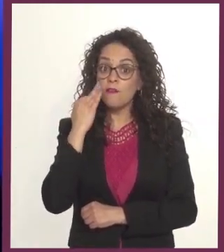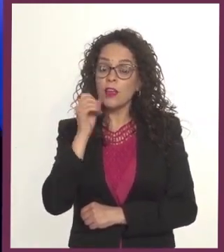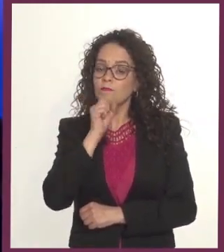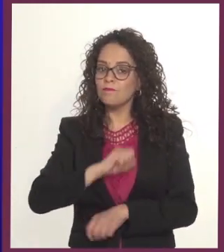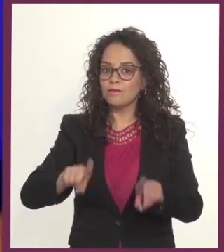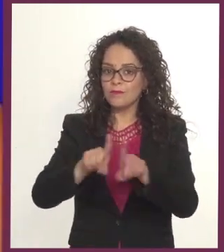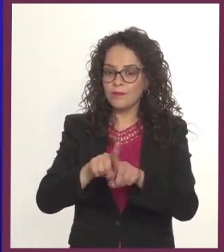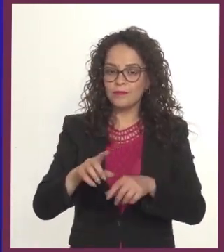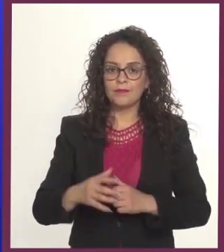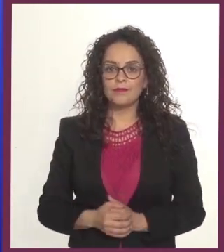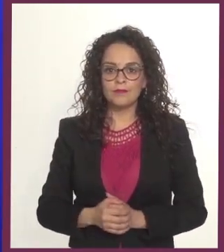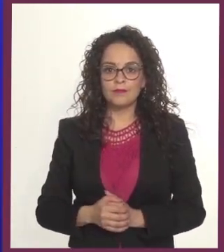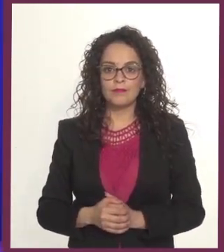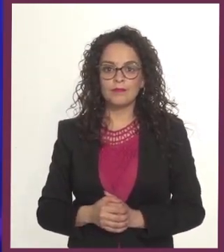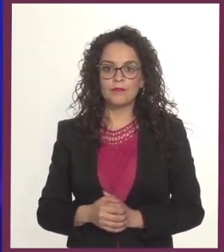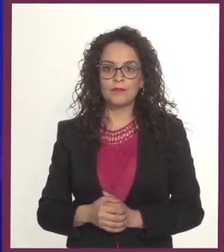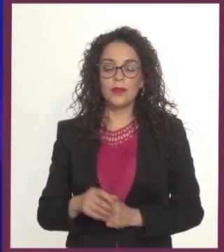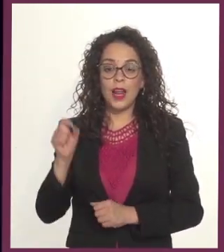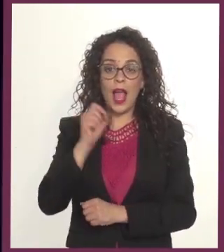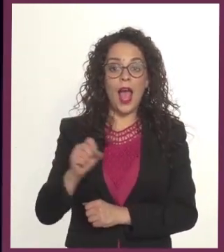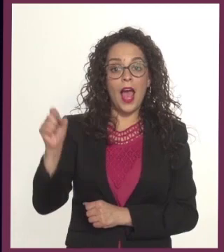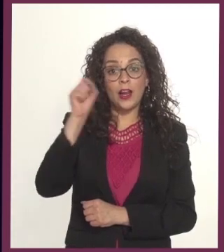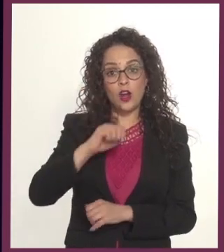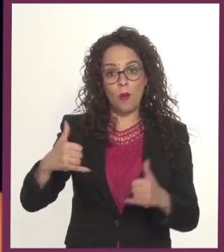www.jovenesencasa.c.gov.mx y en Facebook,